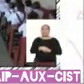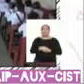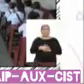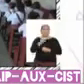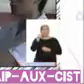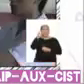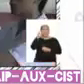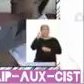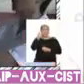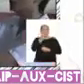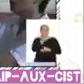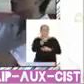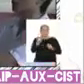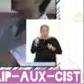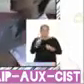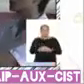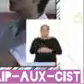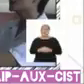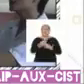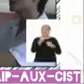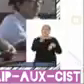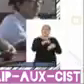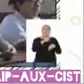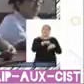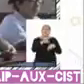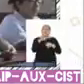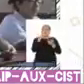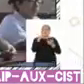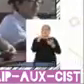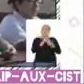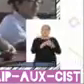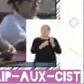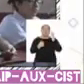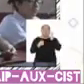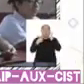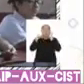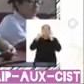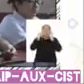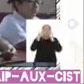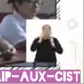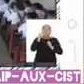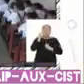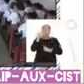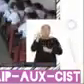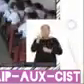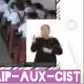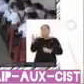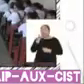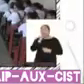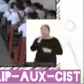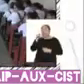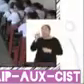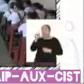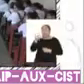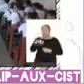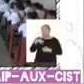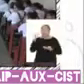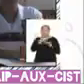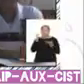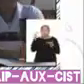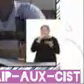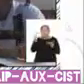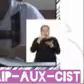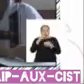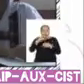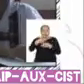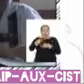Caramba, yo pensé que iban a hacer más. Es que hay mucho tiempo estudiar, pues. Yo tengo una tía que le pasó igual de lo que cuenta Quique. Se mató años estudiando y